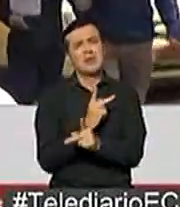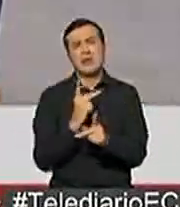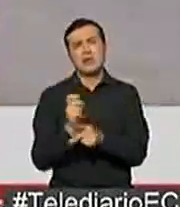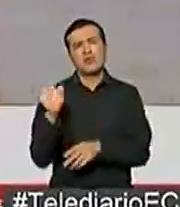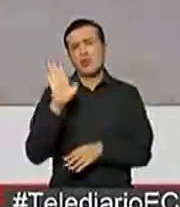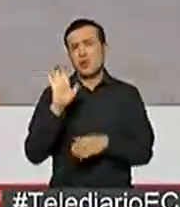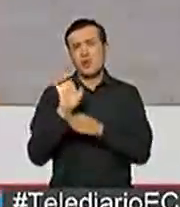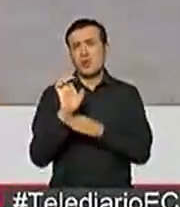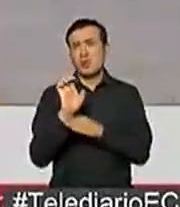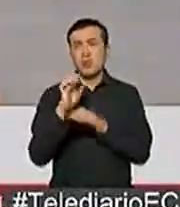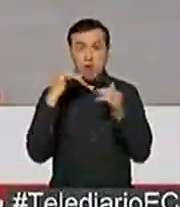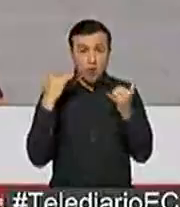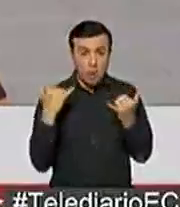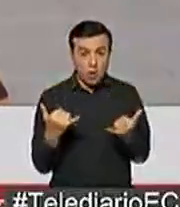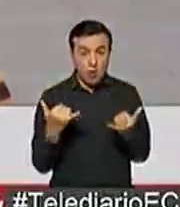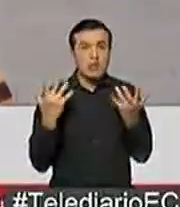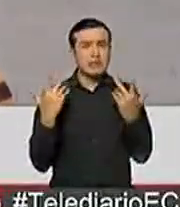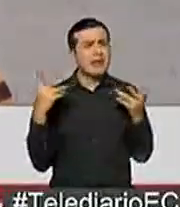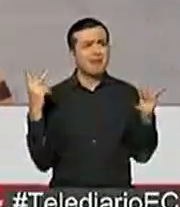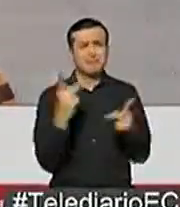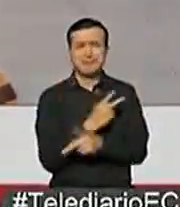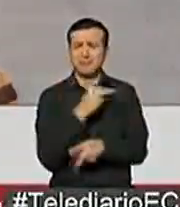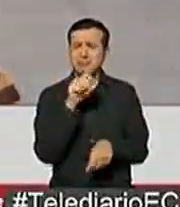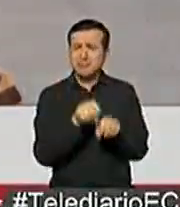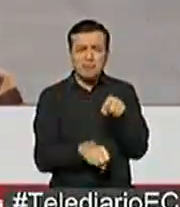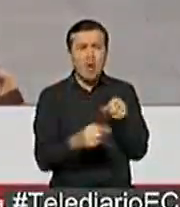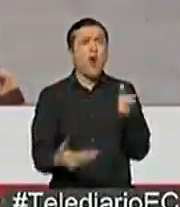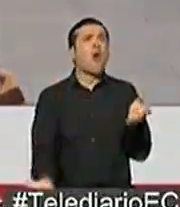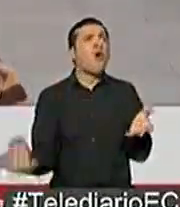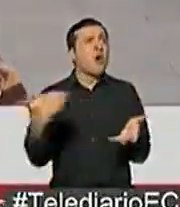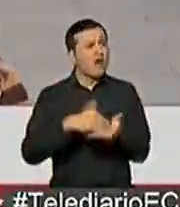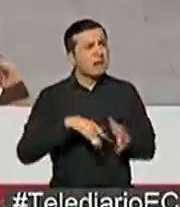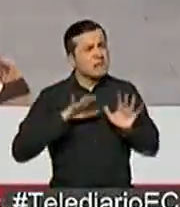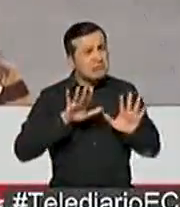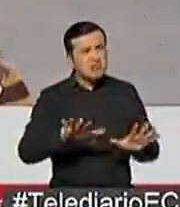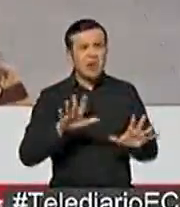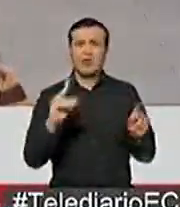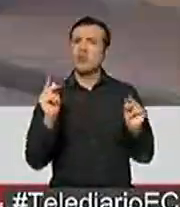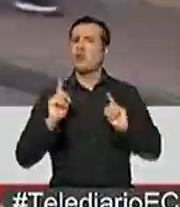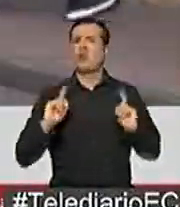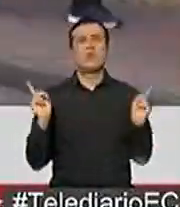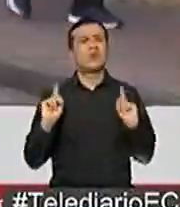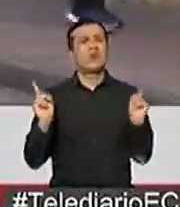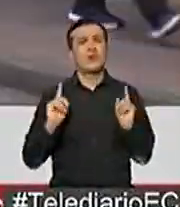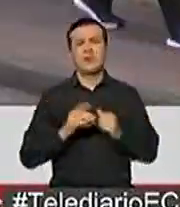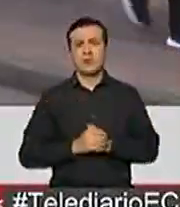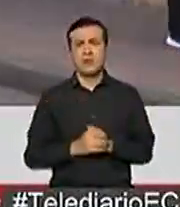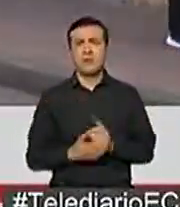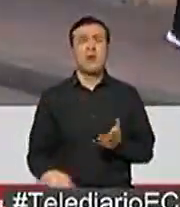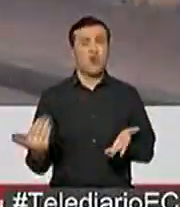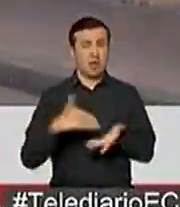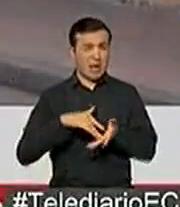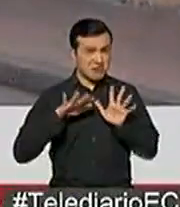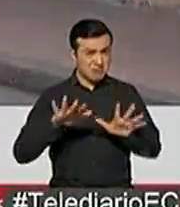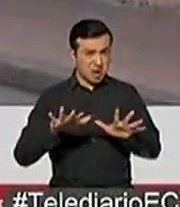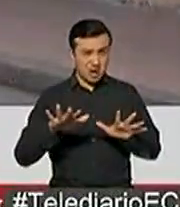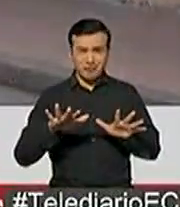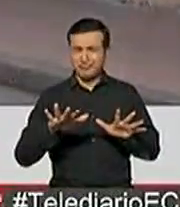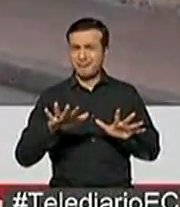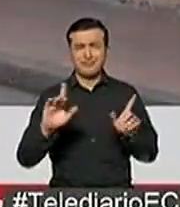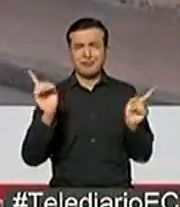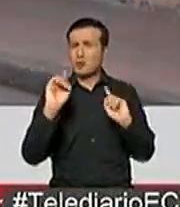país porque ahorita estamos hecho pedazos y no sería posible que haya otra vez otro otro paro que hagan otro paro me parece